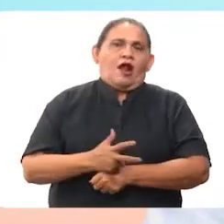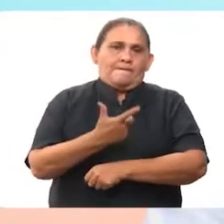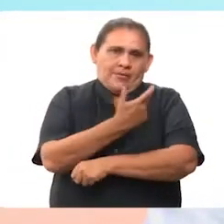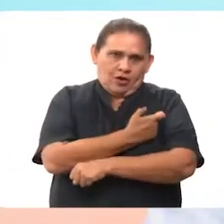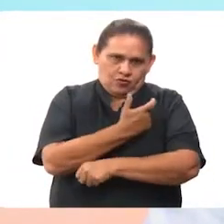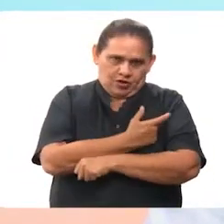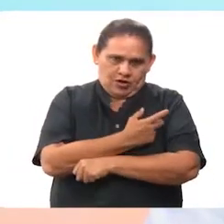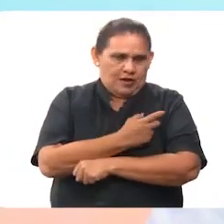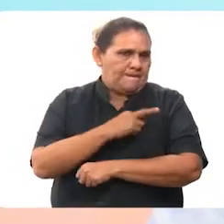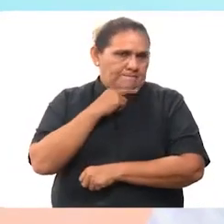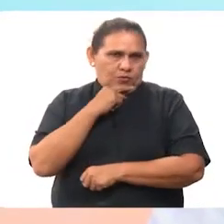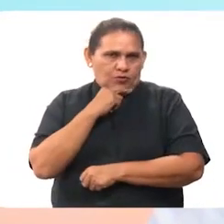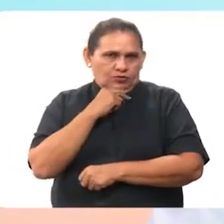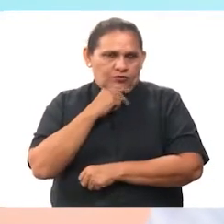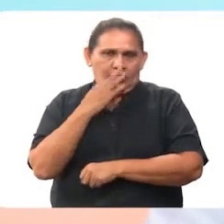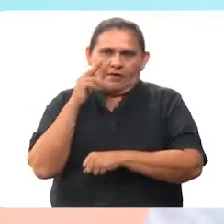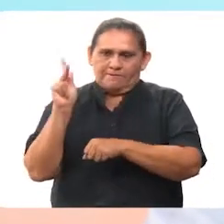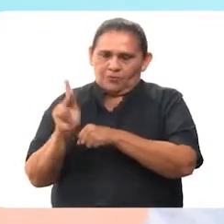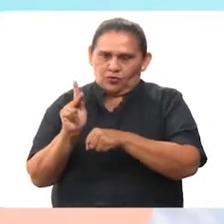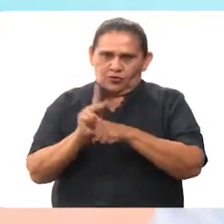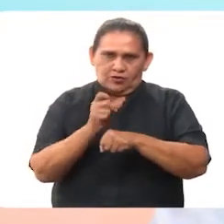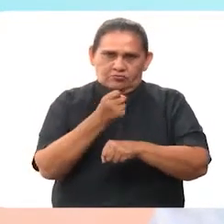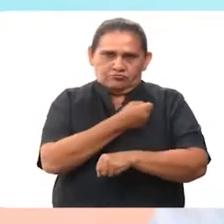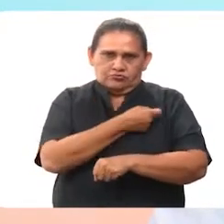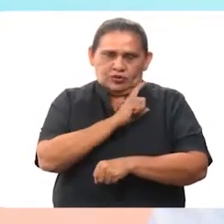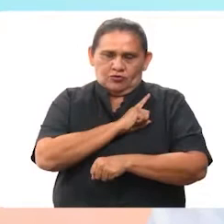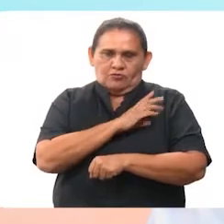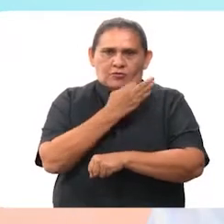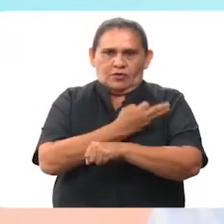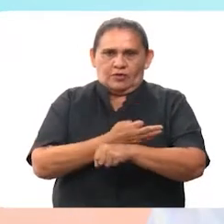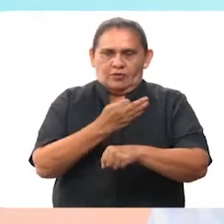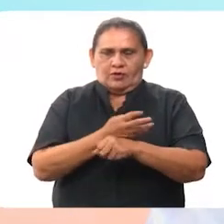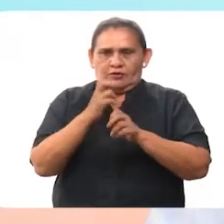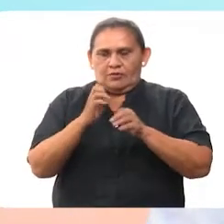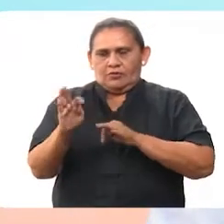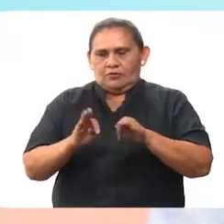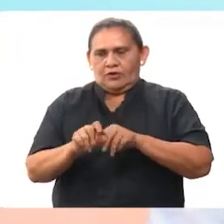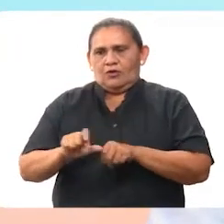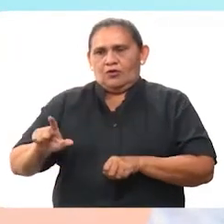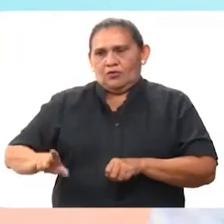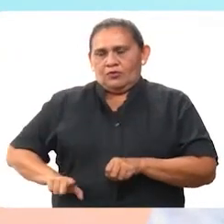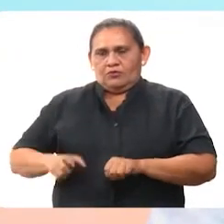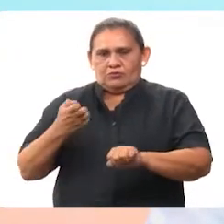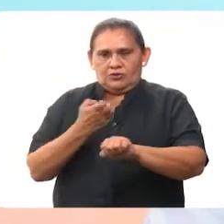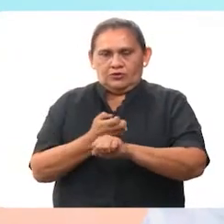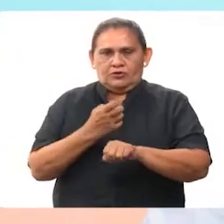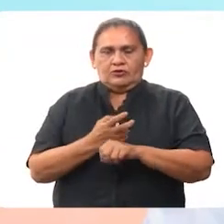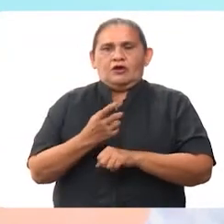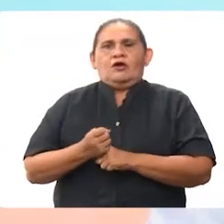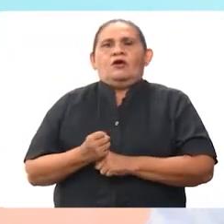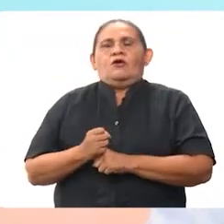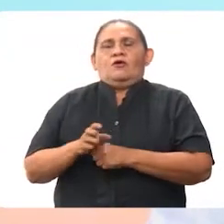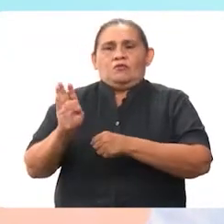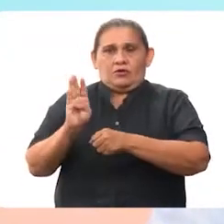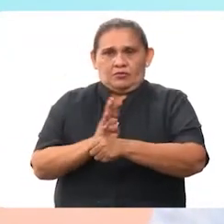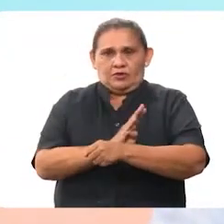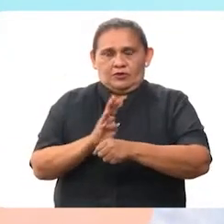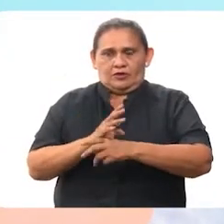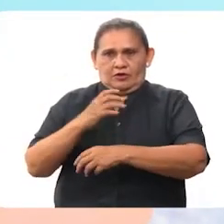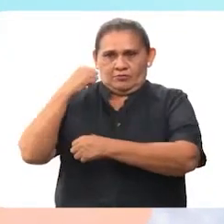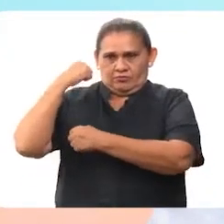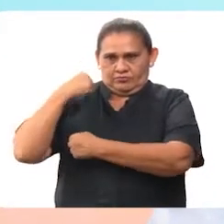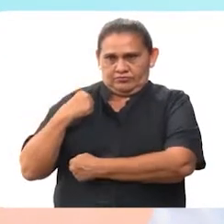nuestra salud y la de nuestras familias. Estamos trabajando de manera conjunta el Gobierno del Estado, la Secretaría del Bienestar y las Fuerzas